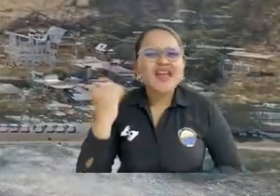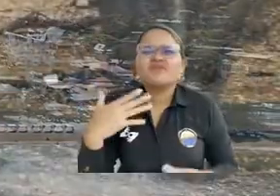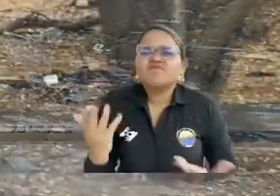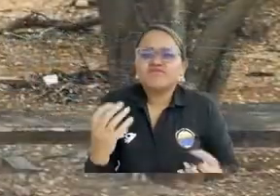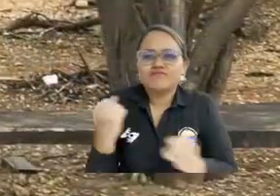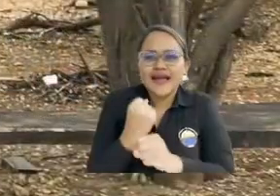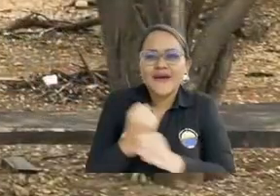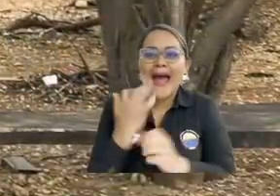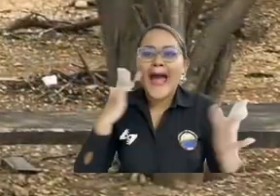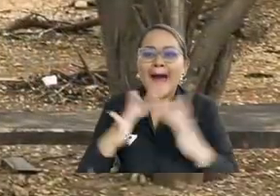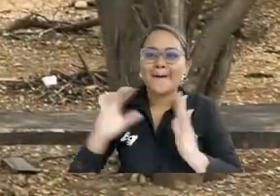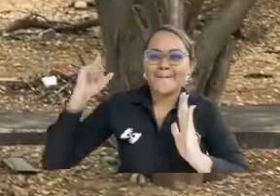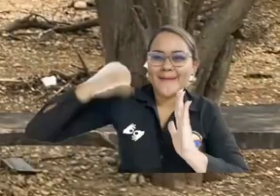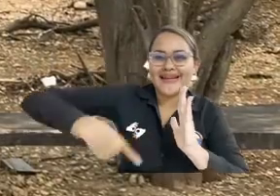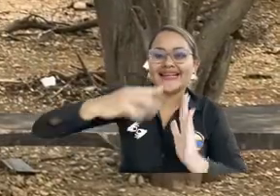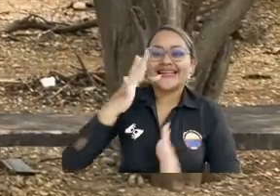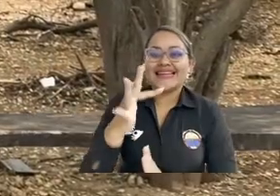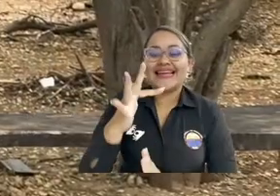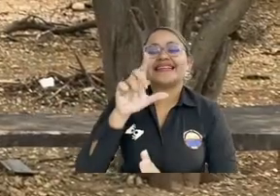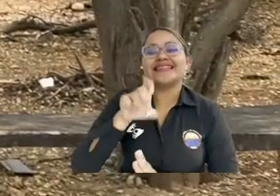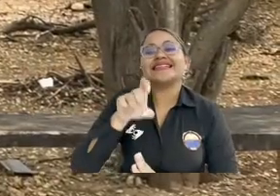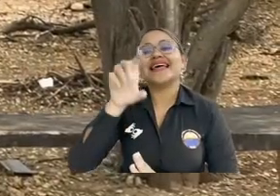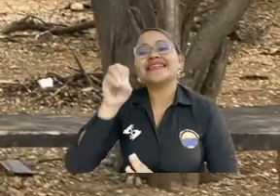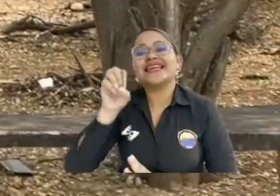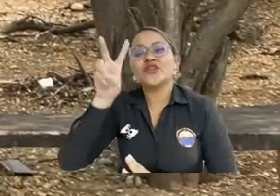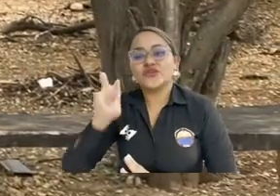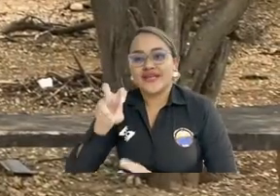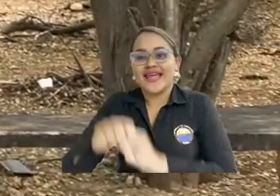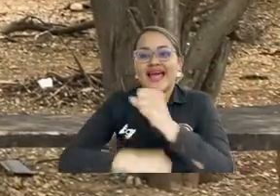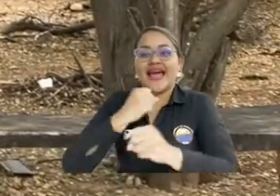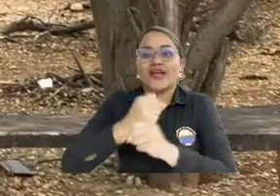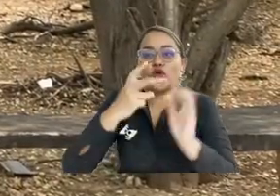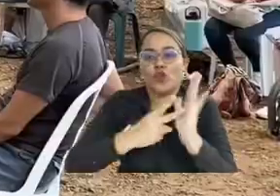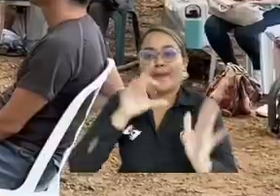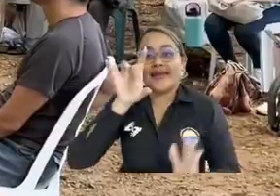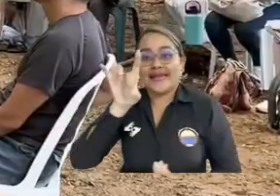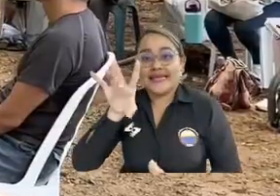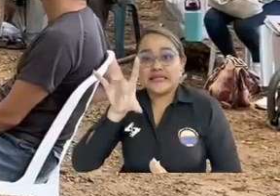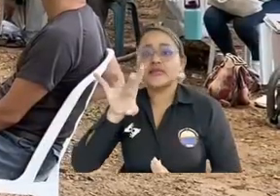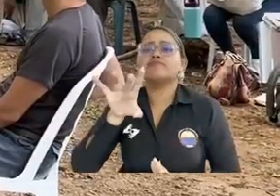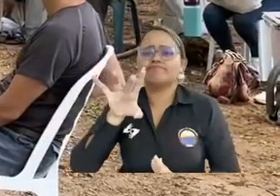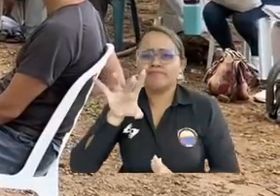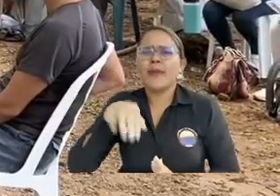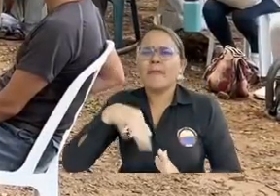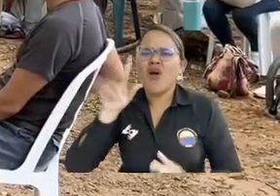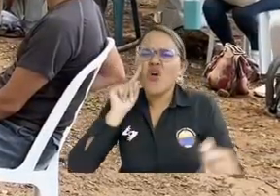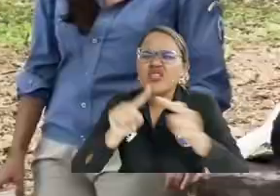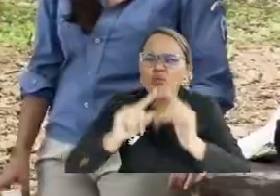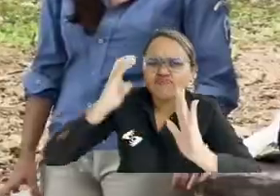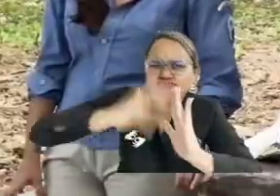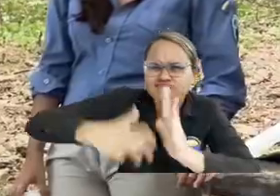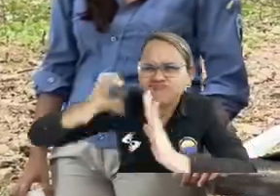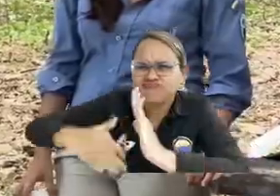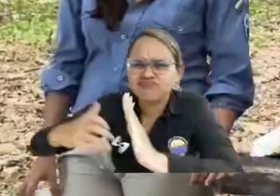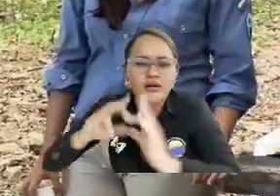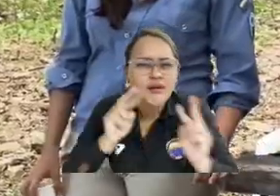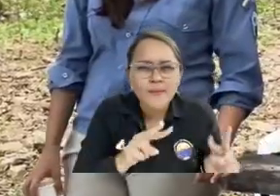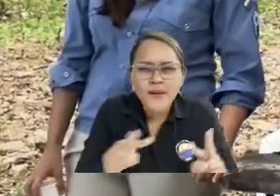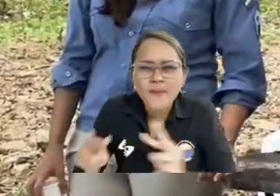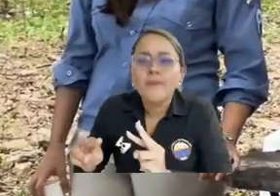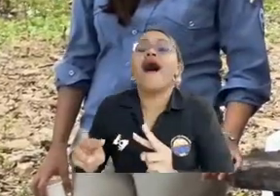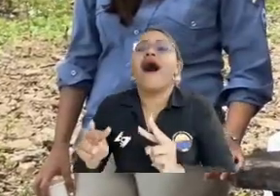La idea ha sido trabajar en el marco de la sentencia T606 de 2015, un espacio de básicamente diagnóstico